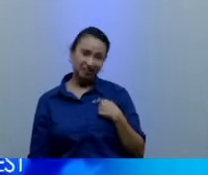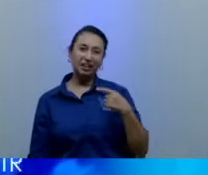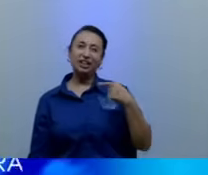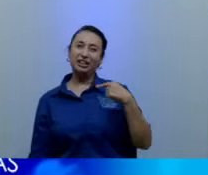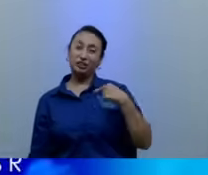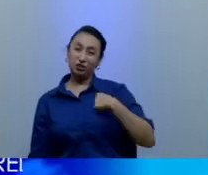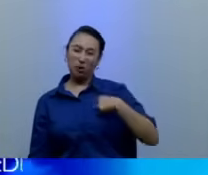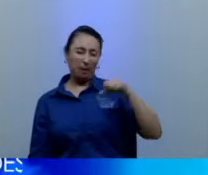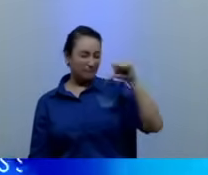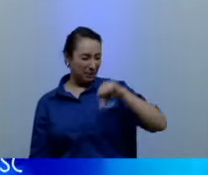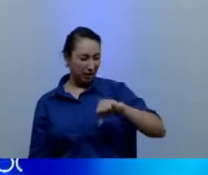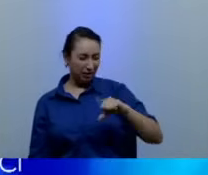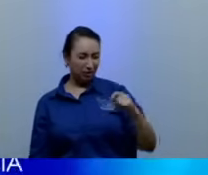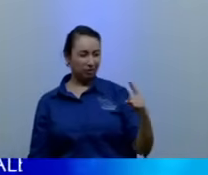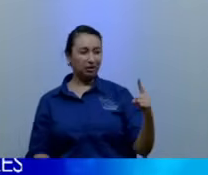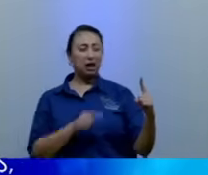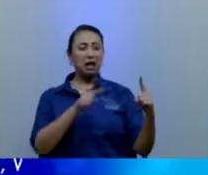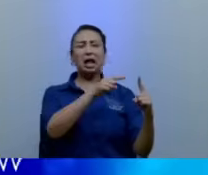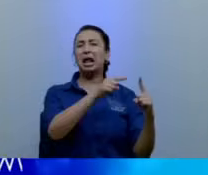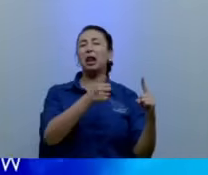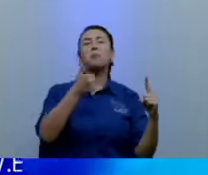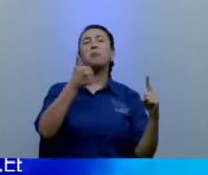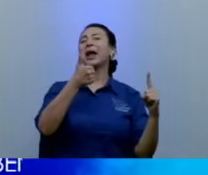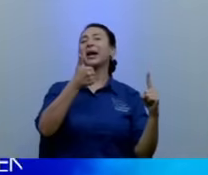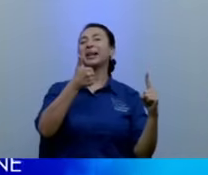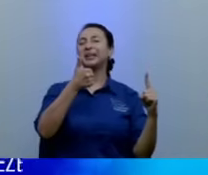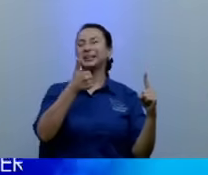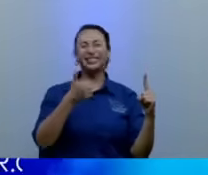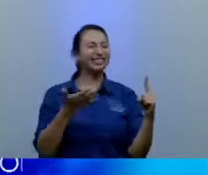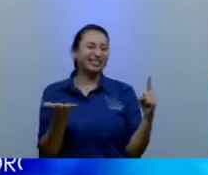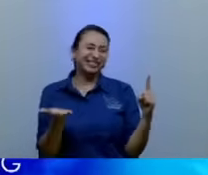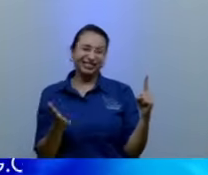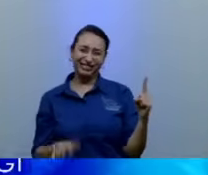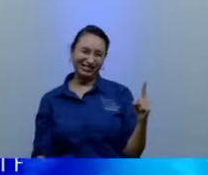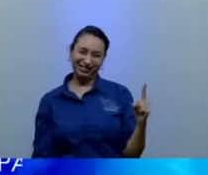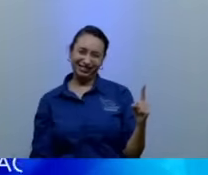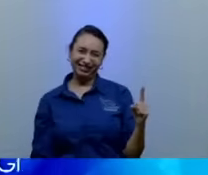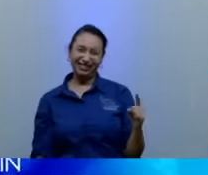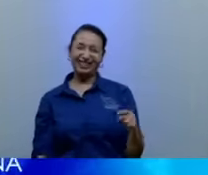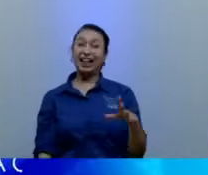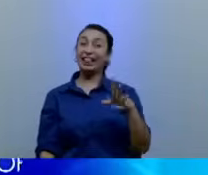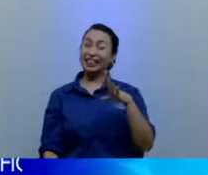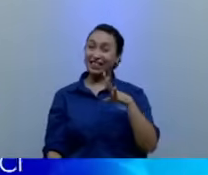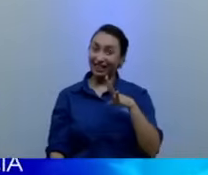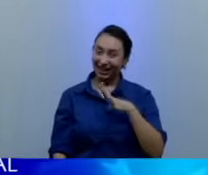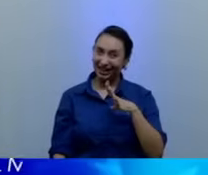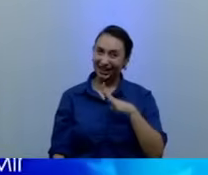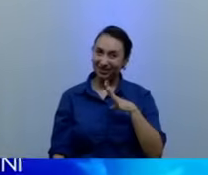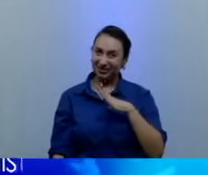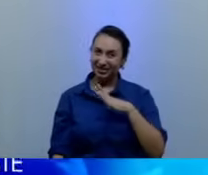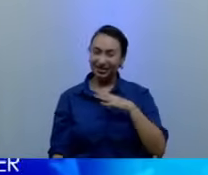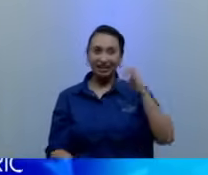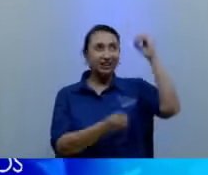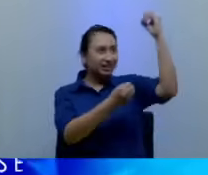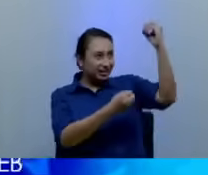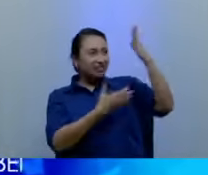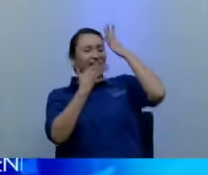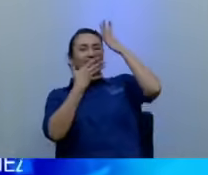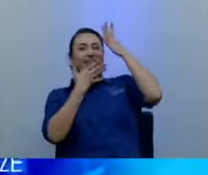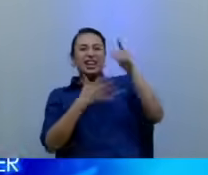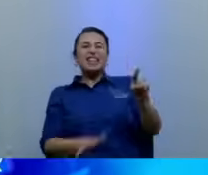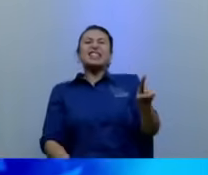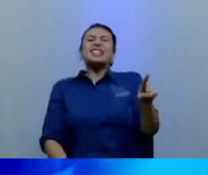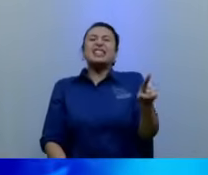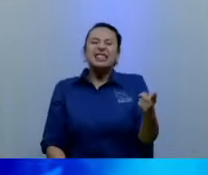dice, yo no era tan mala gente, ¿va? Entonces tiene que venir una revelación de quién soy yo.